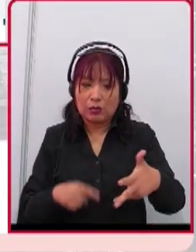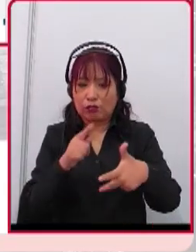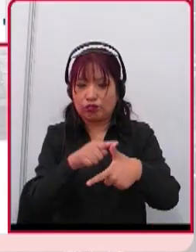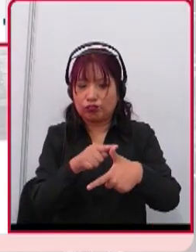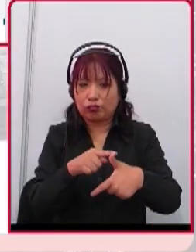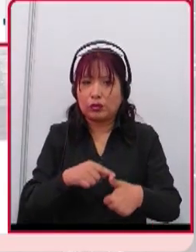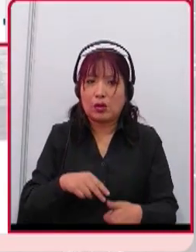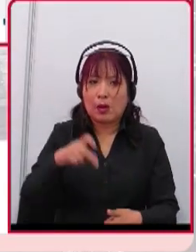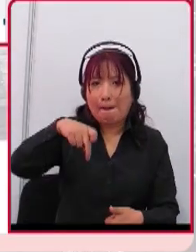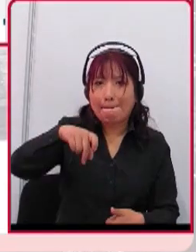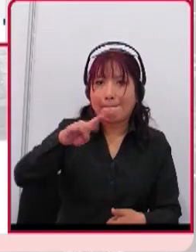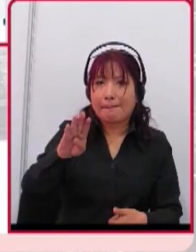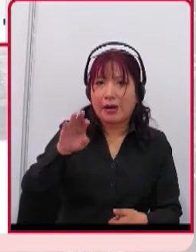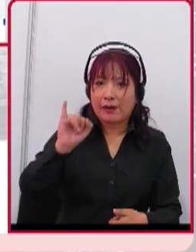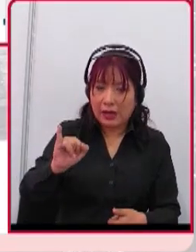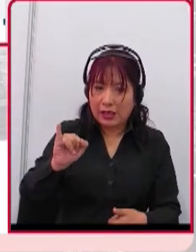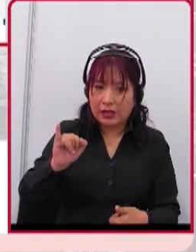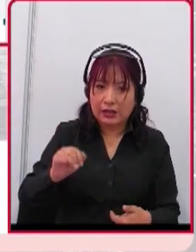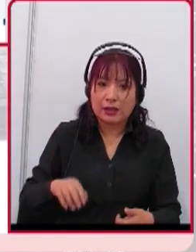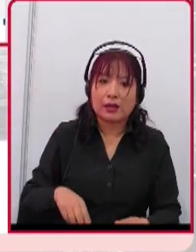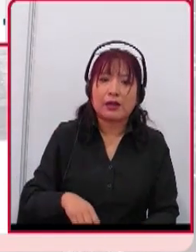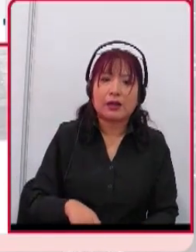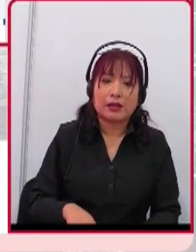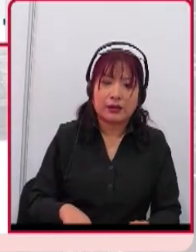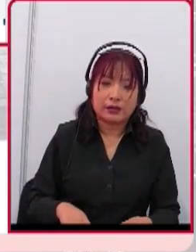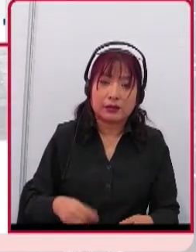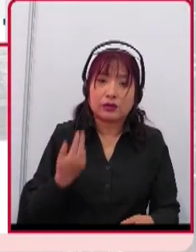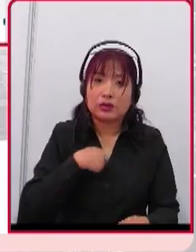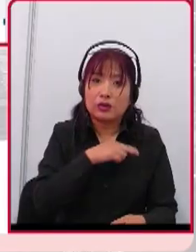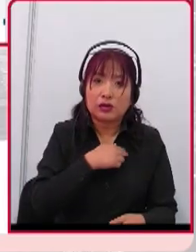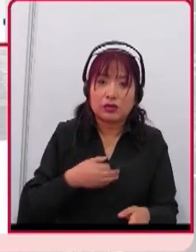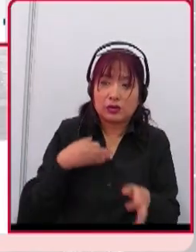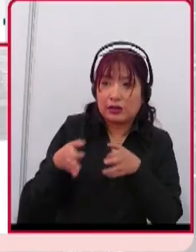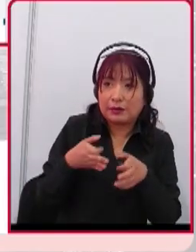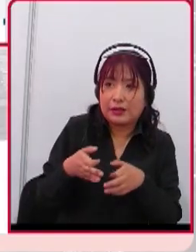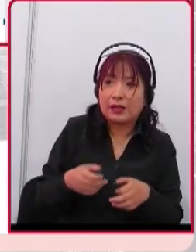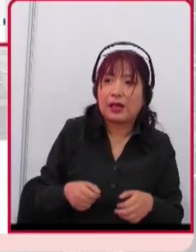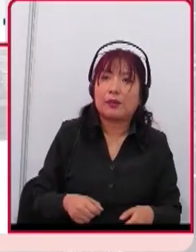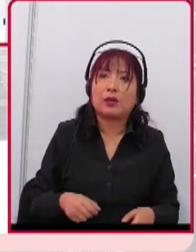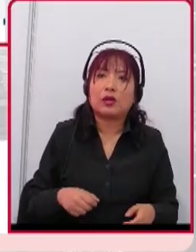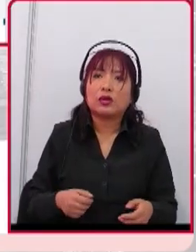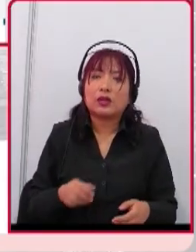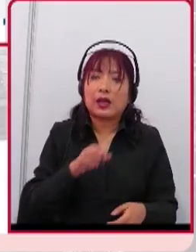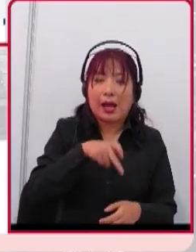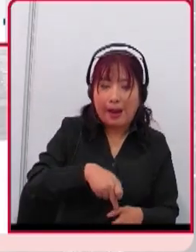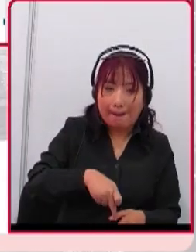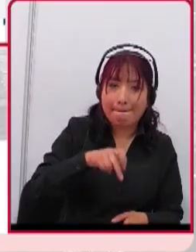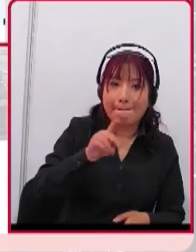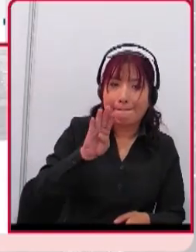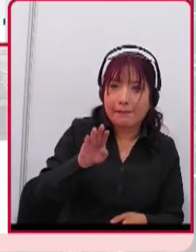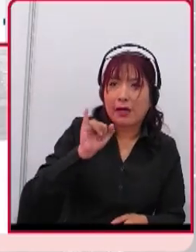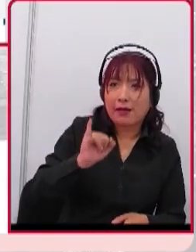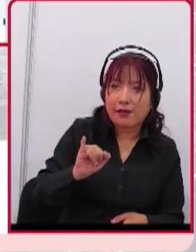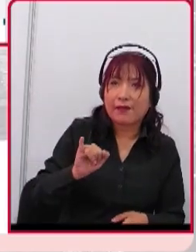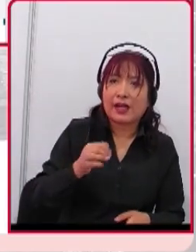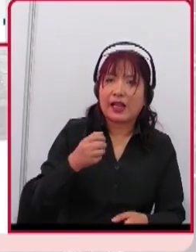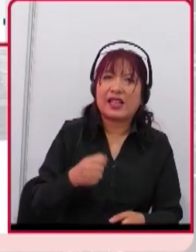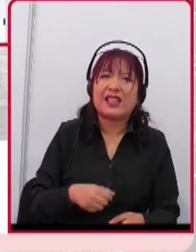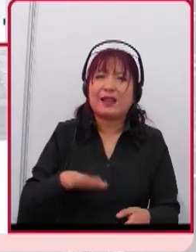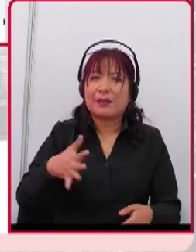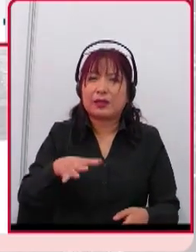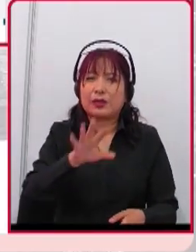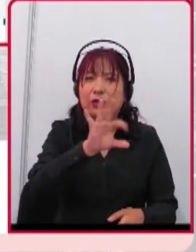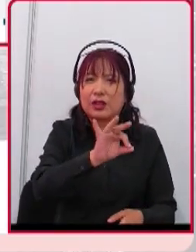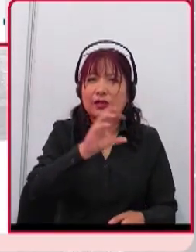minero, por ejemplo, si hablamos la participación minera en el PBI, representa aproximadamente el 9% en el año pasado.